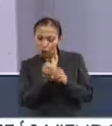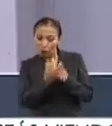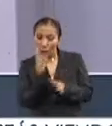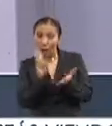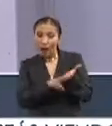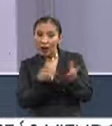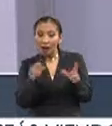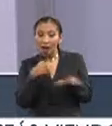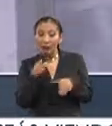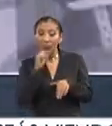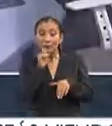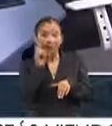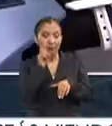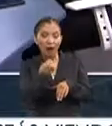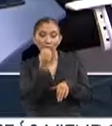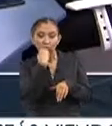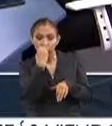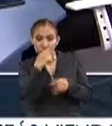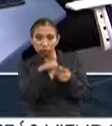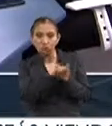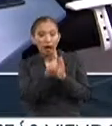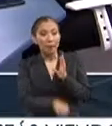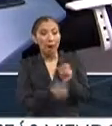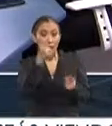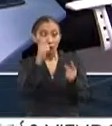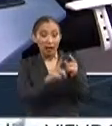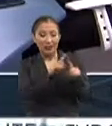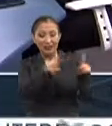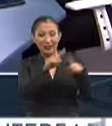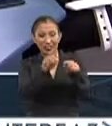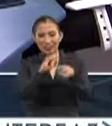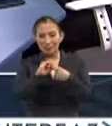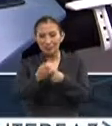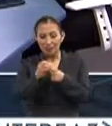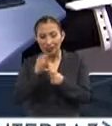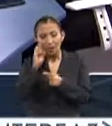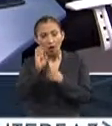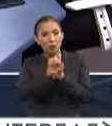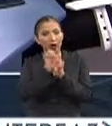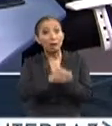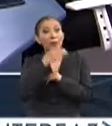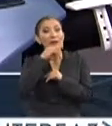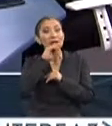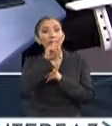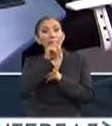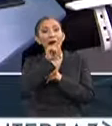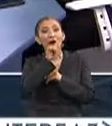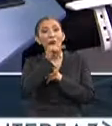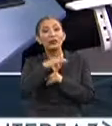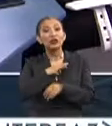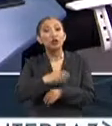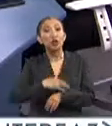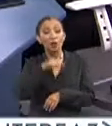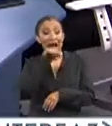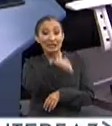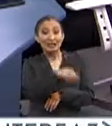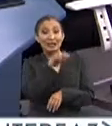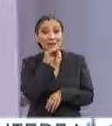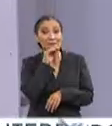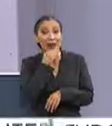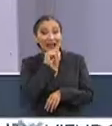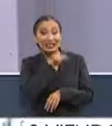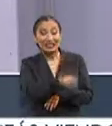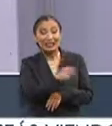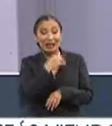comercial. También se están buscando propiedades nutricionales, por ejemplo, en algunas variedades de semillas, como el maíz palomero toluqueño, que dice, este maíz